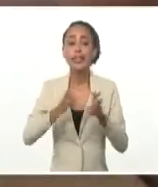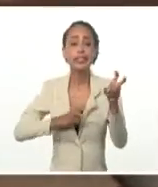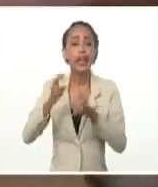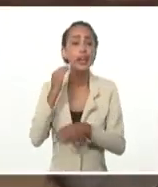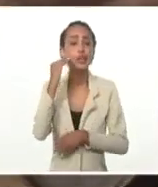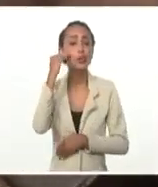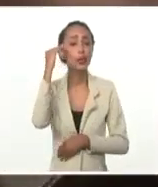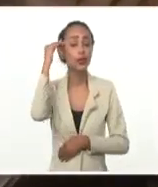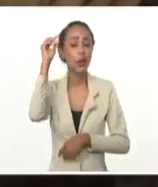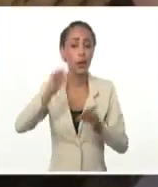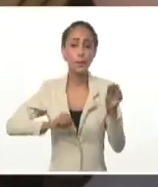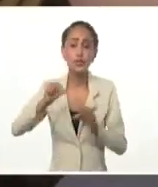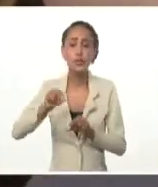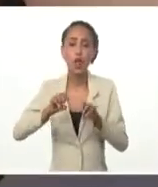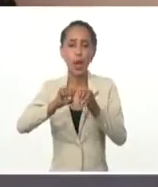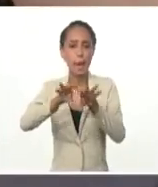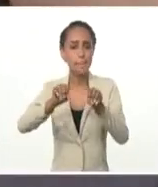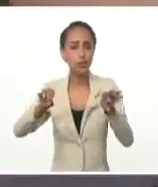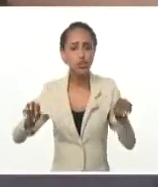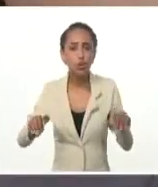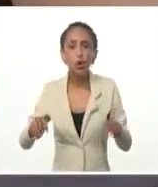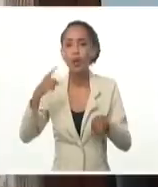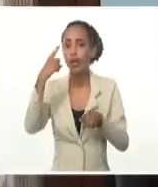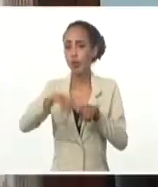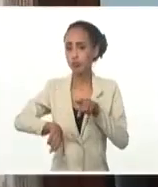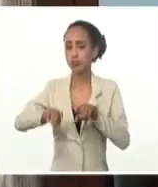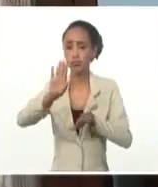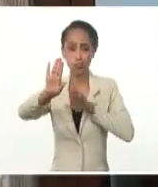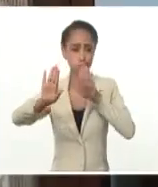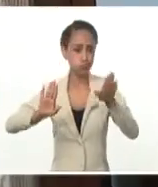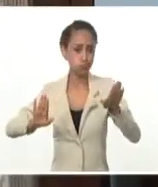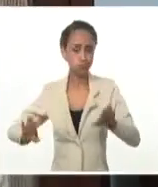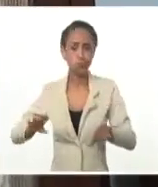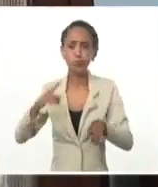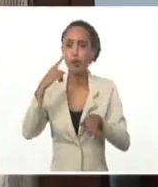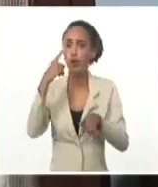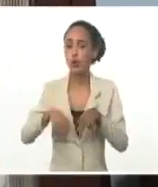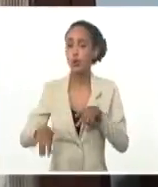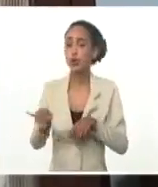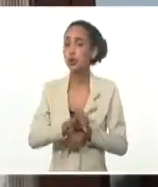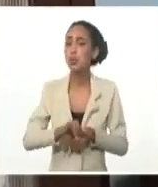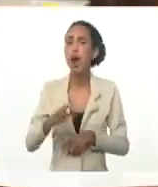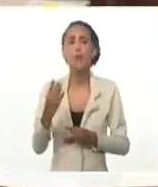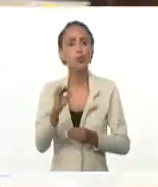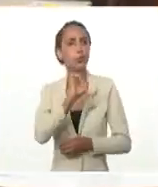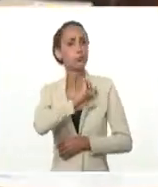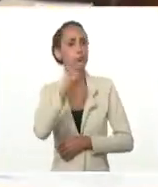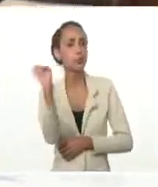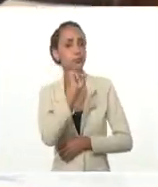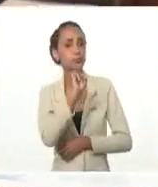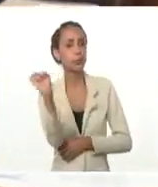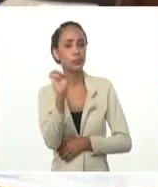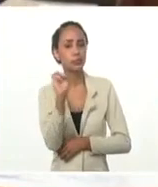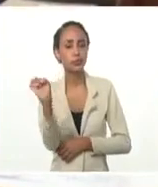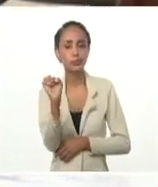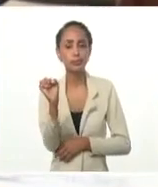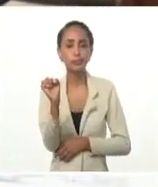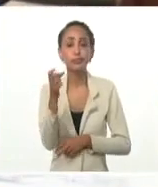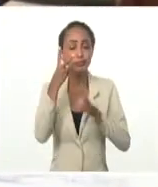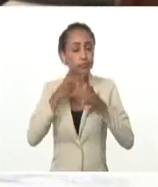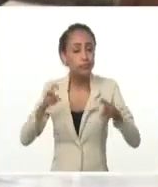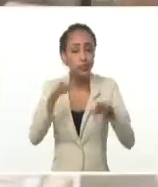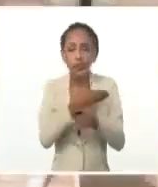integrantes, exposiciones bienales, regionales y nacionales, y ha recibido varios premios. Estudia disímiles facetas